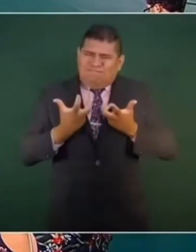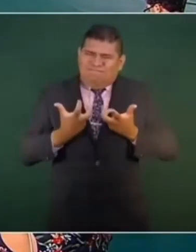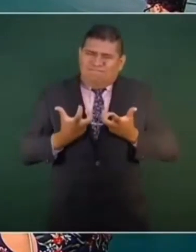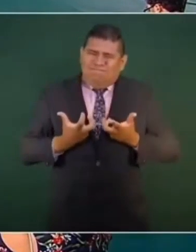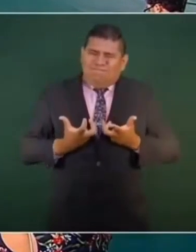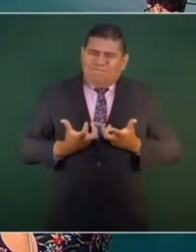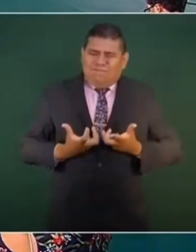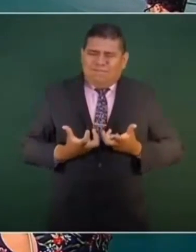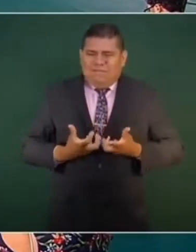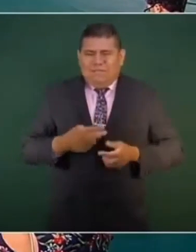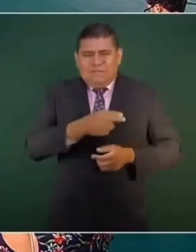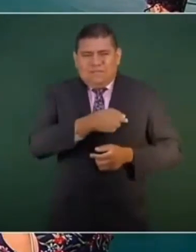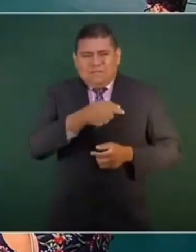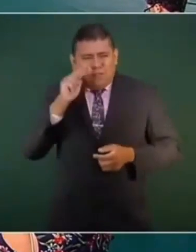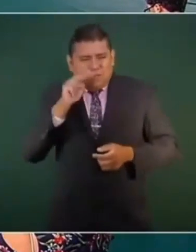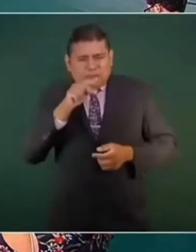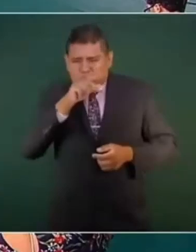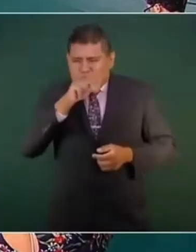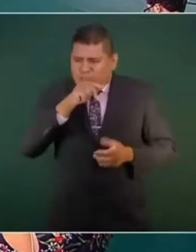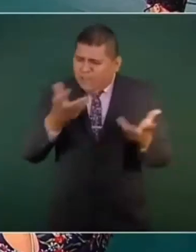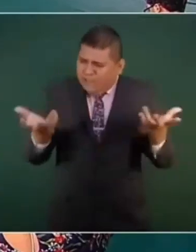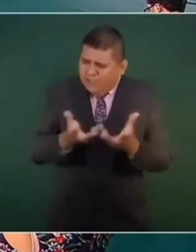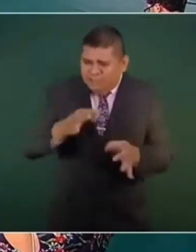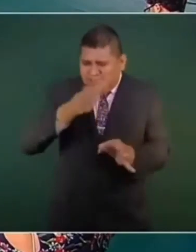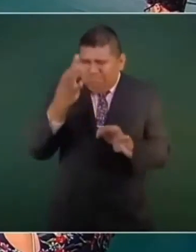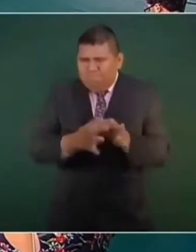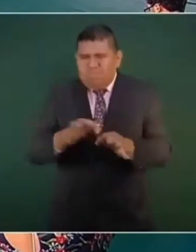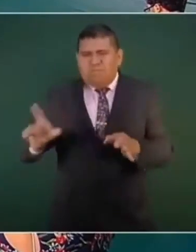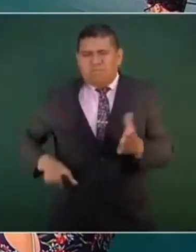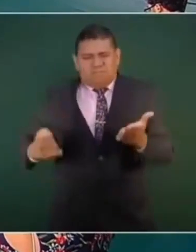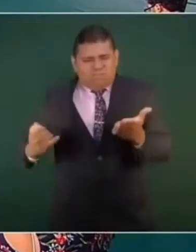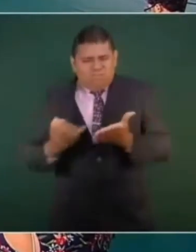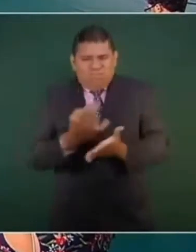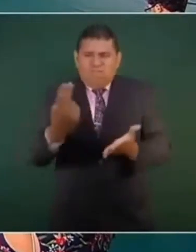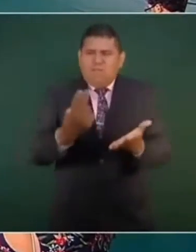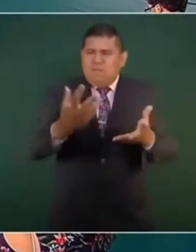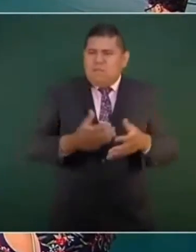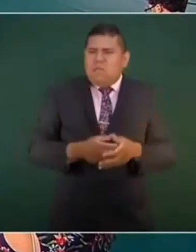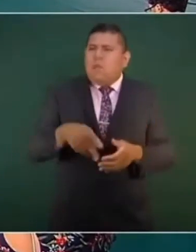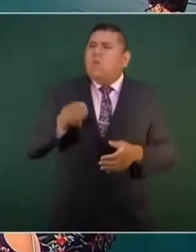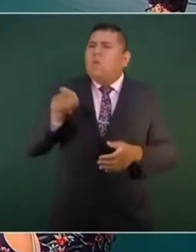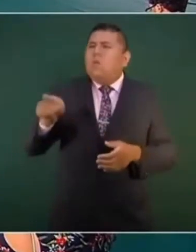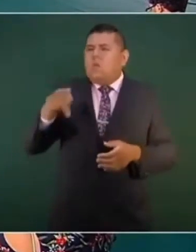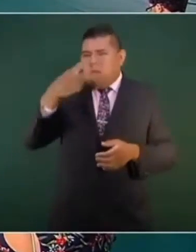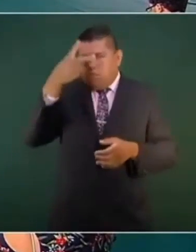debe ser motivo de preocupación. Pero pon la nacional,